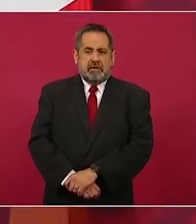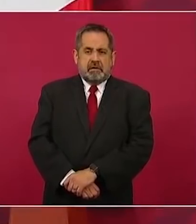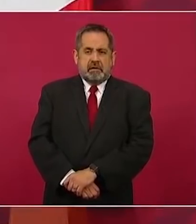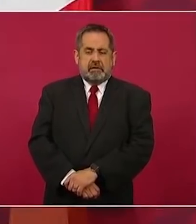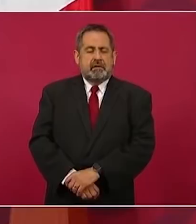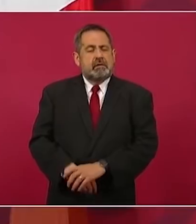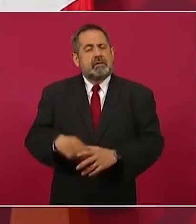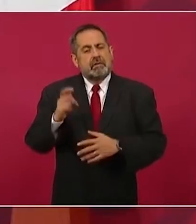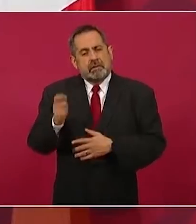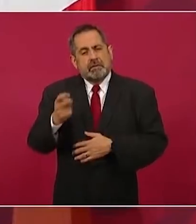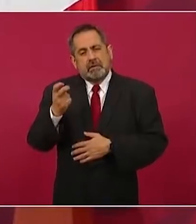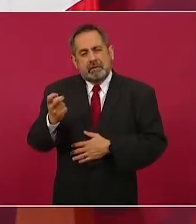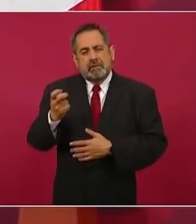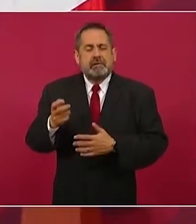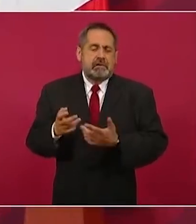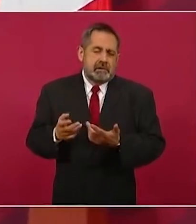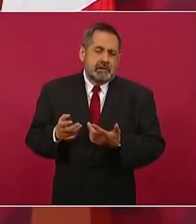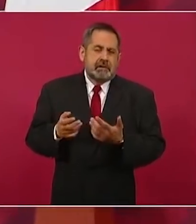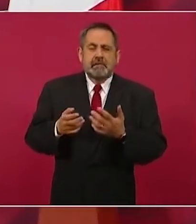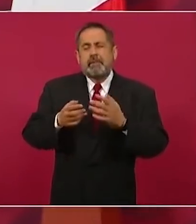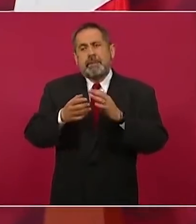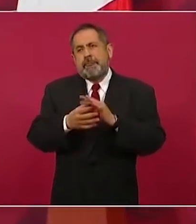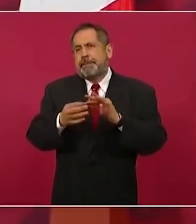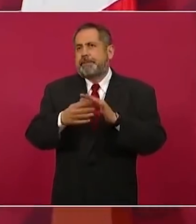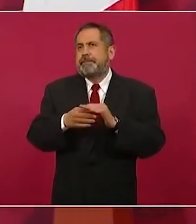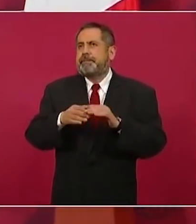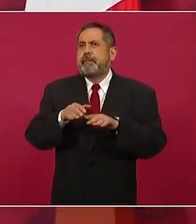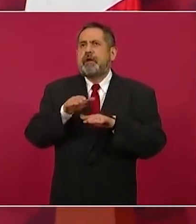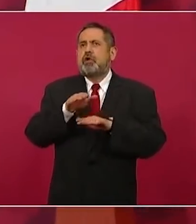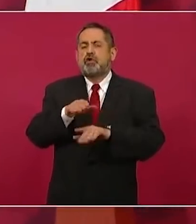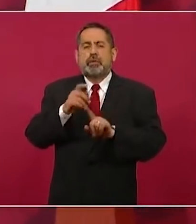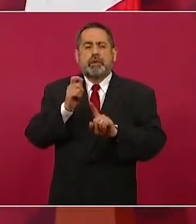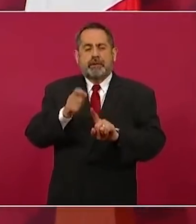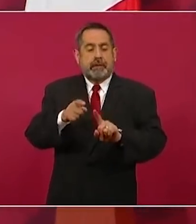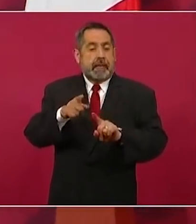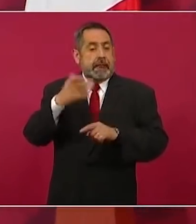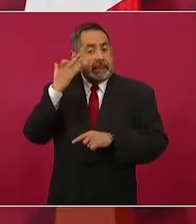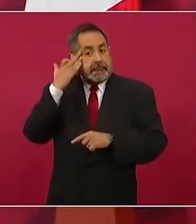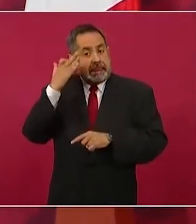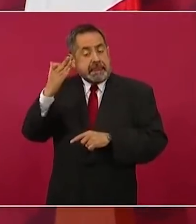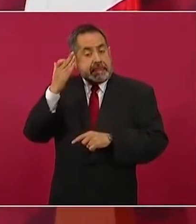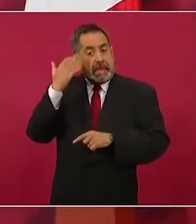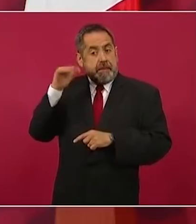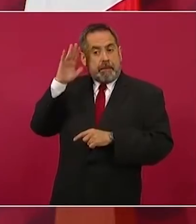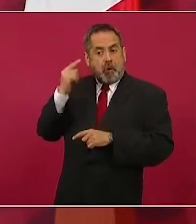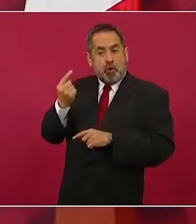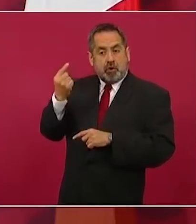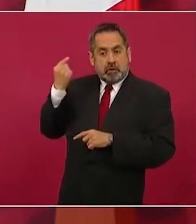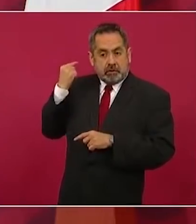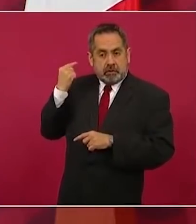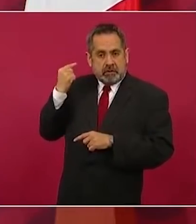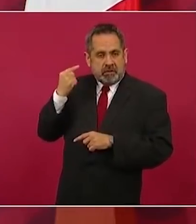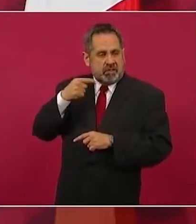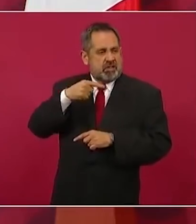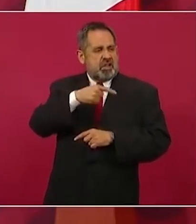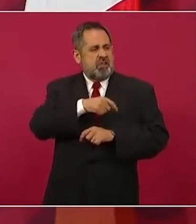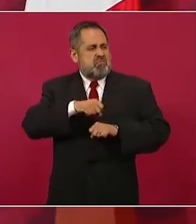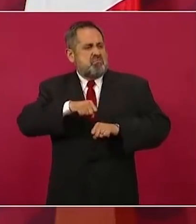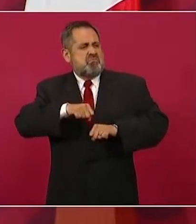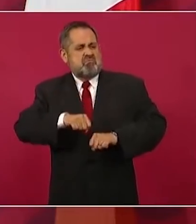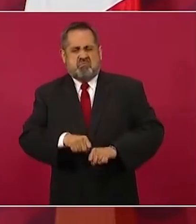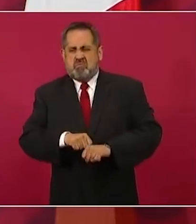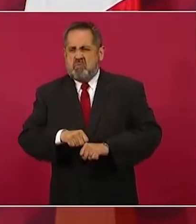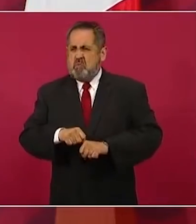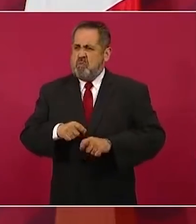pero eso estamos hablando de la época del poder